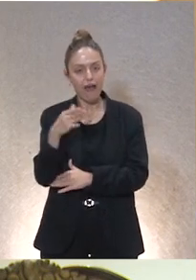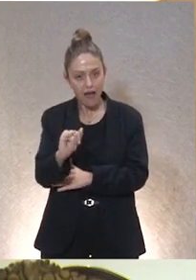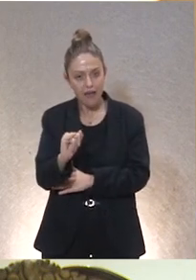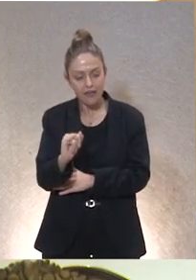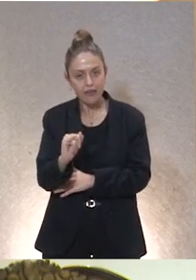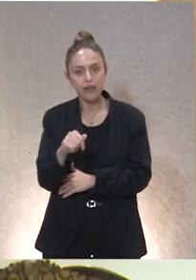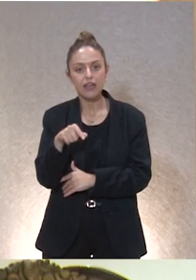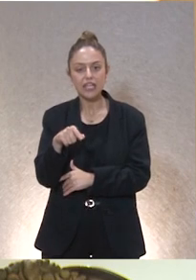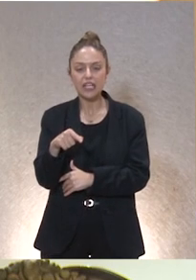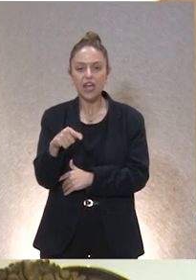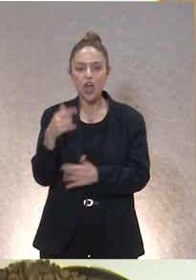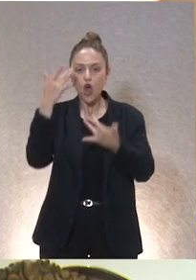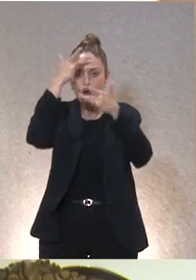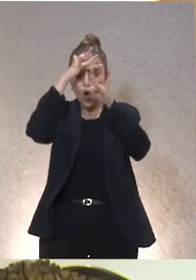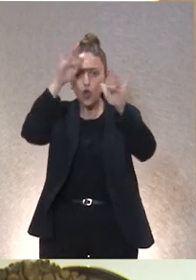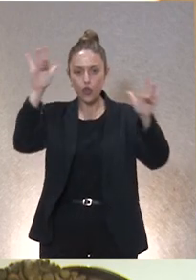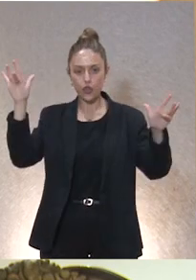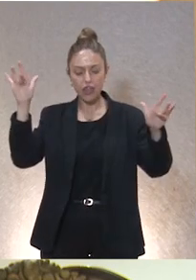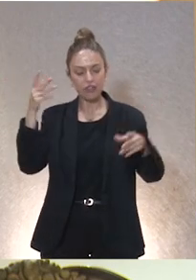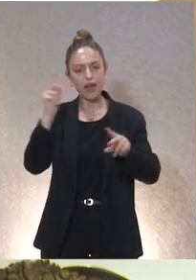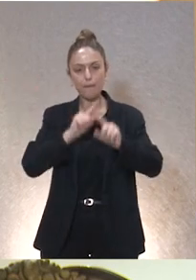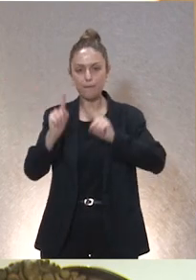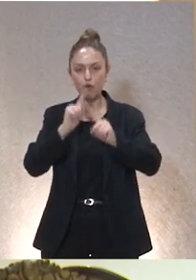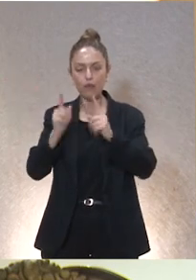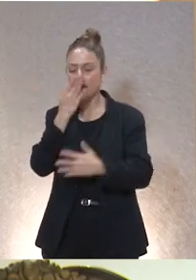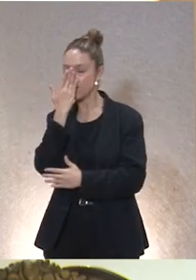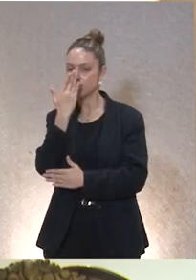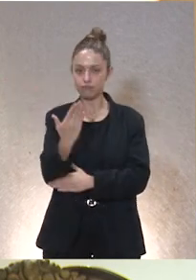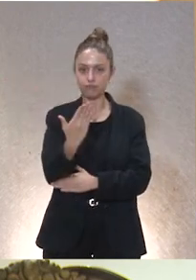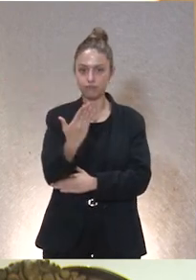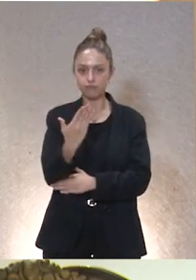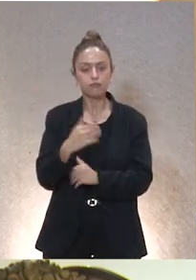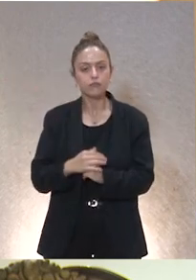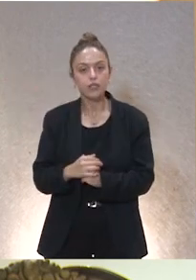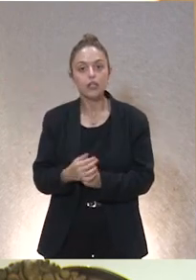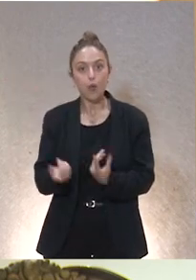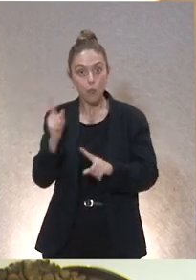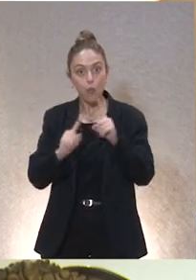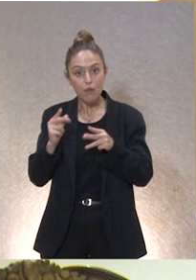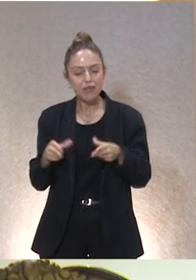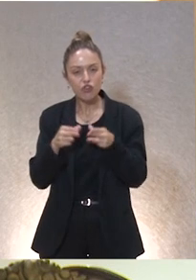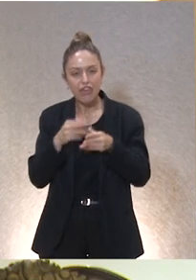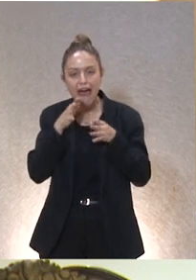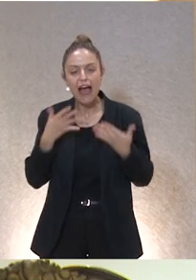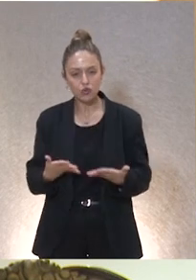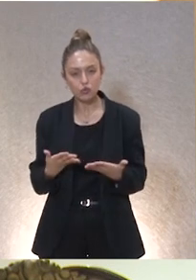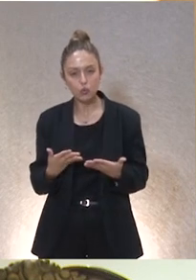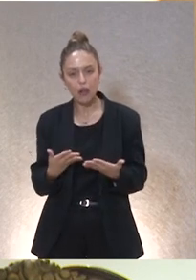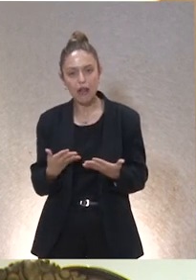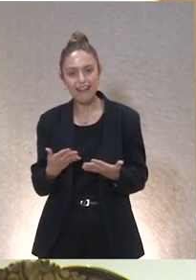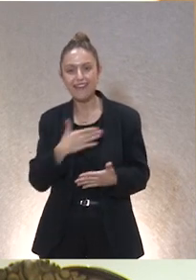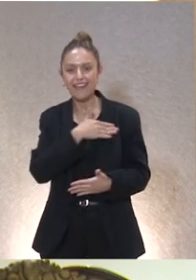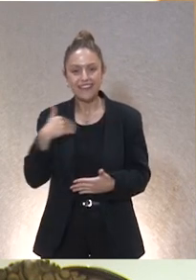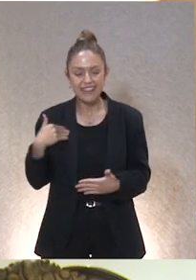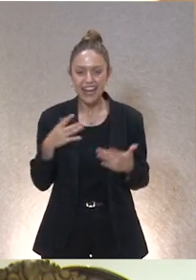puede construir una conciencia del problema y afrontarlo es otro de esos problemas de la sociedad actual que requiere